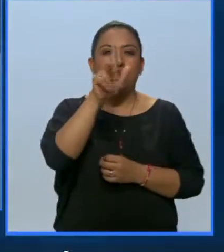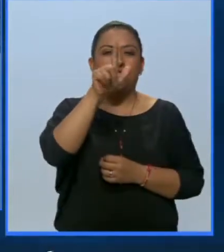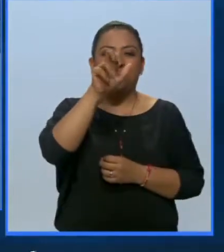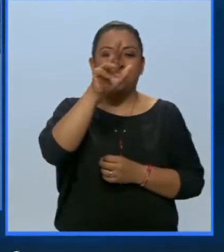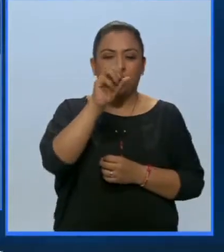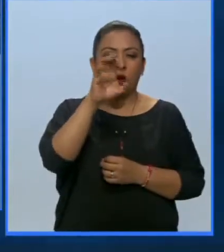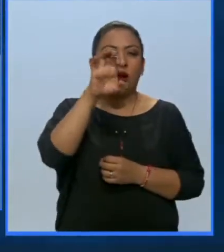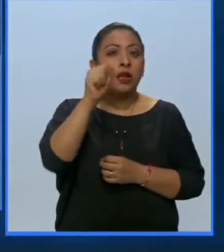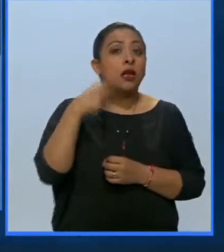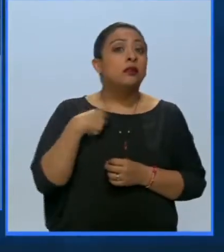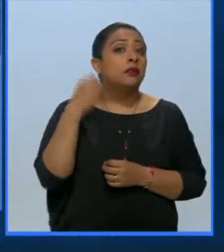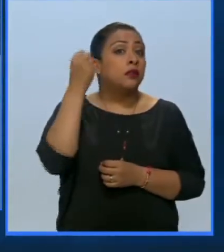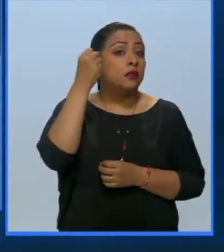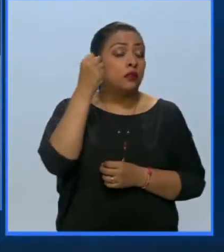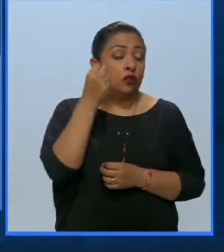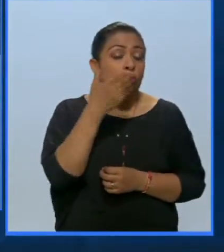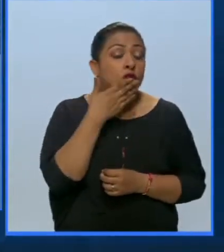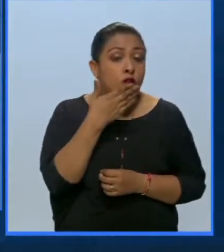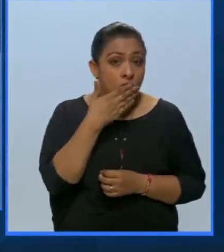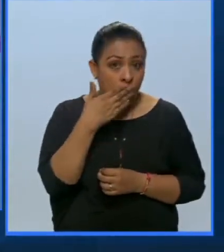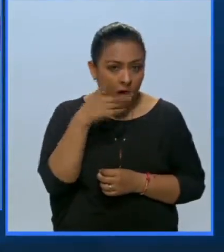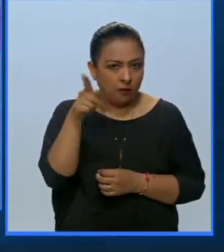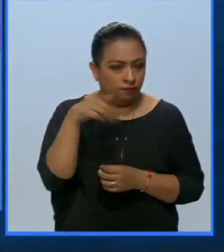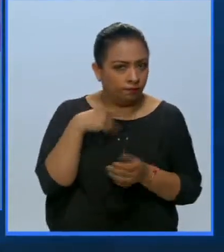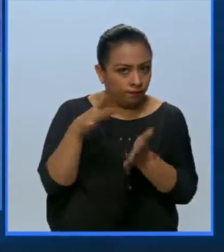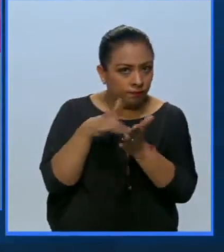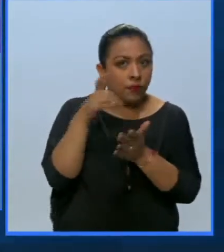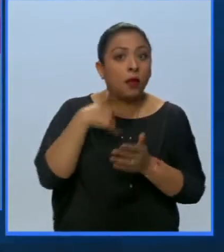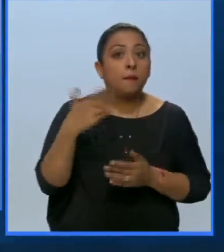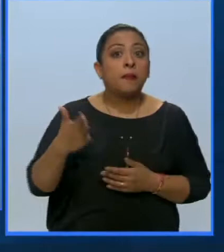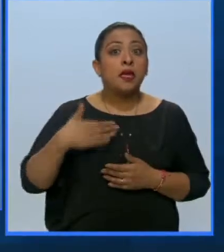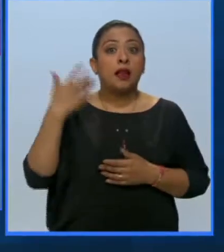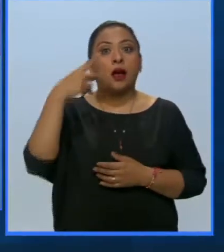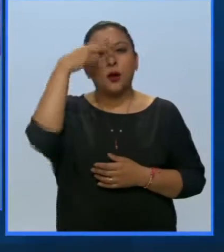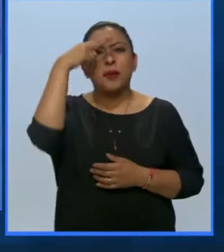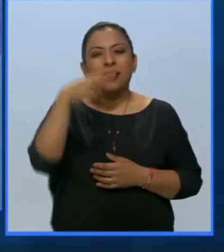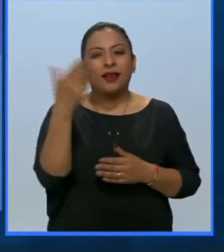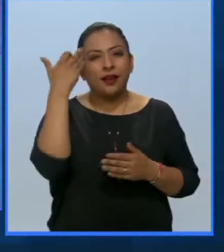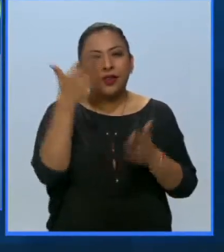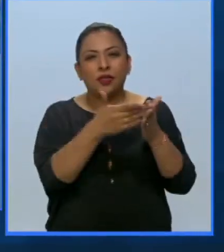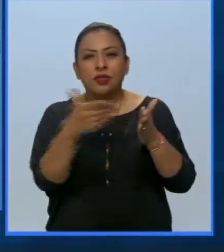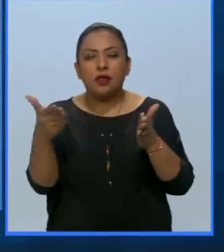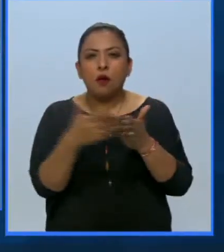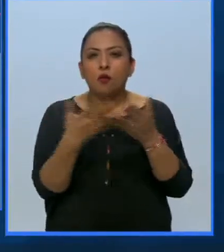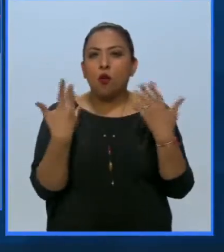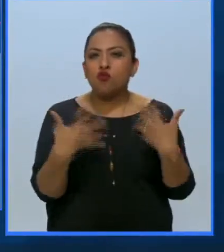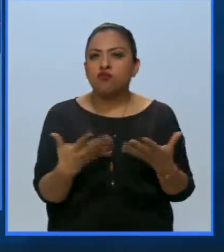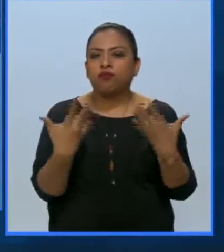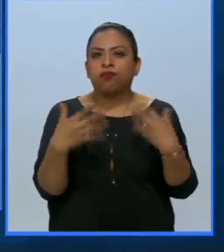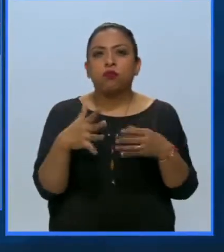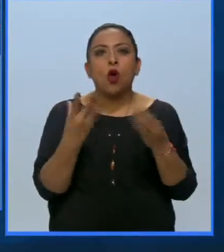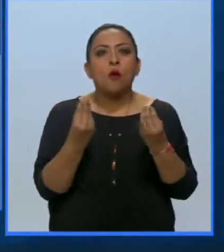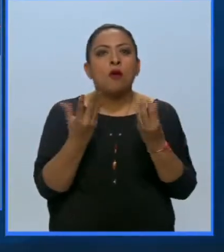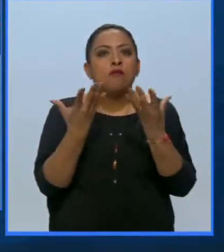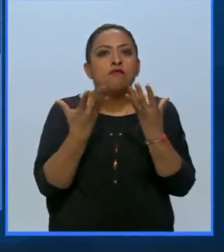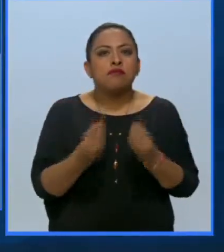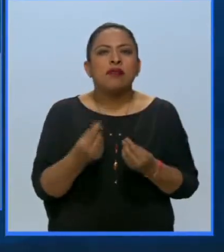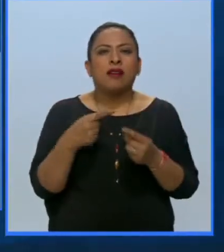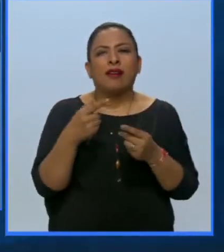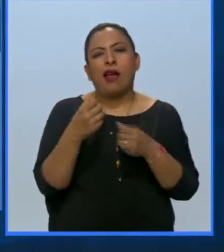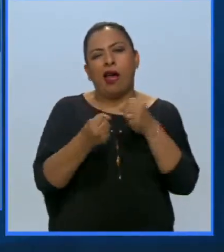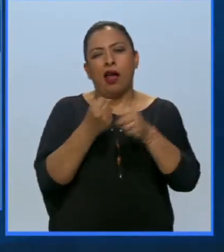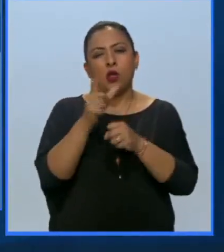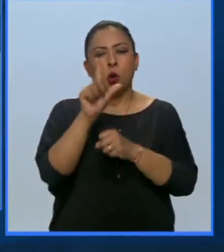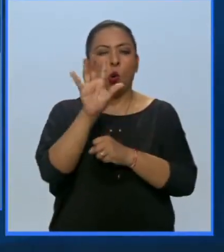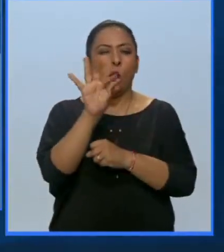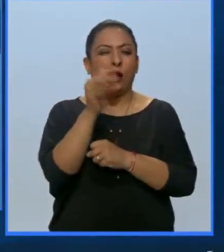desde Sonora arrastrándose. De ahí sucede el milagro mexicano, que fue esta etapa de mucha abundancia, y ocurre en el 46